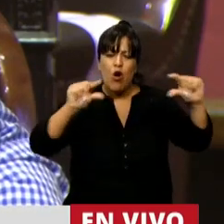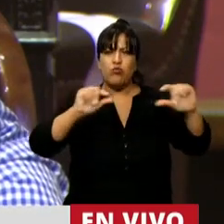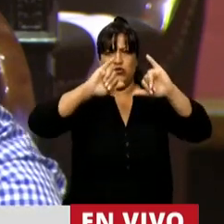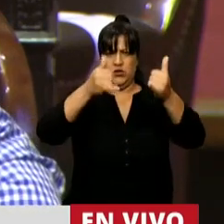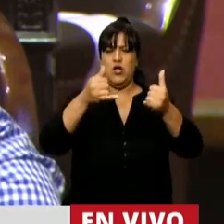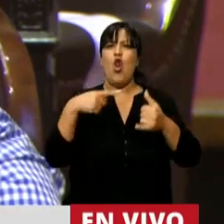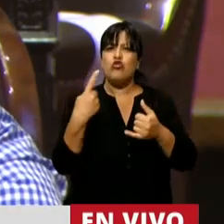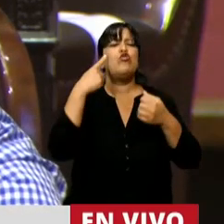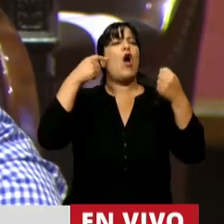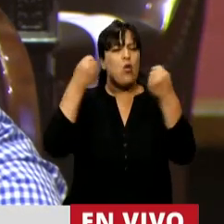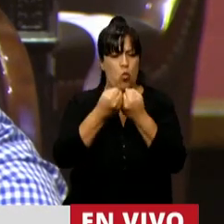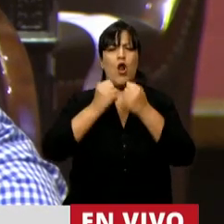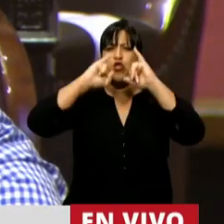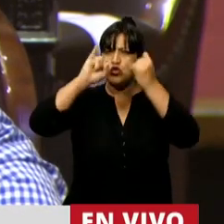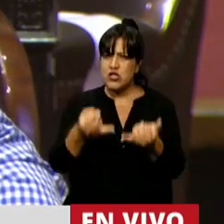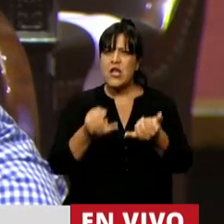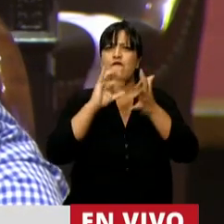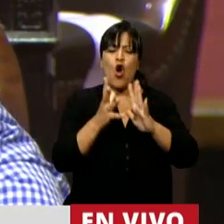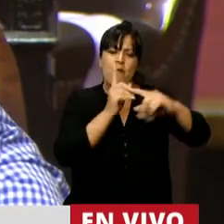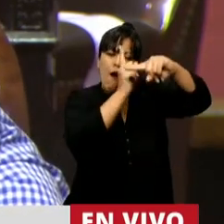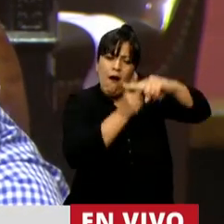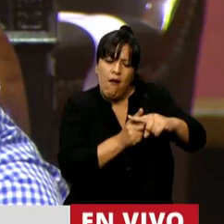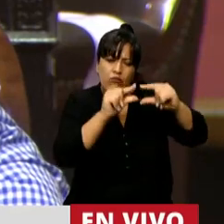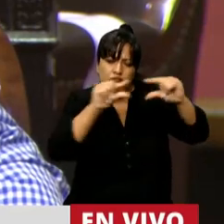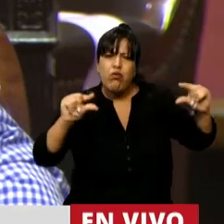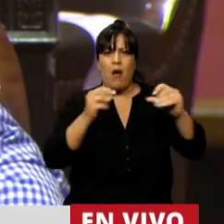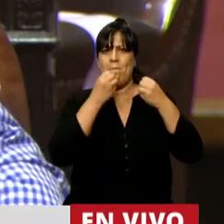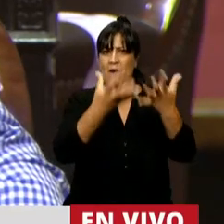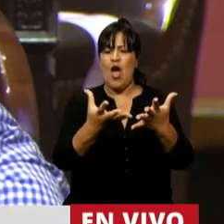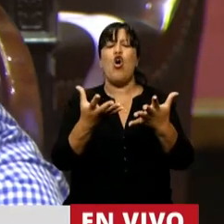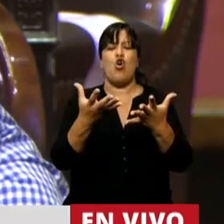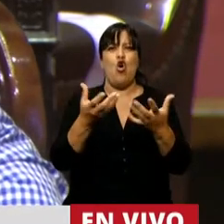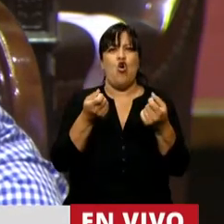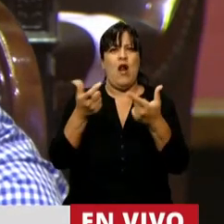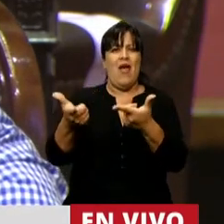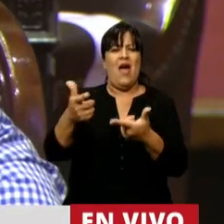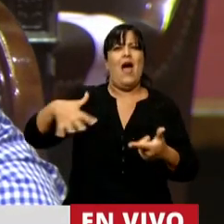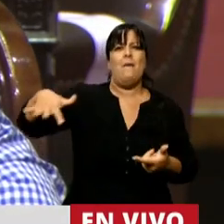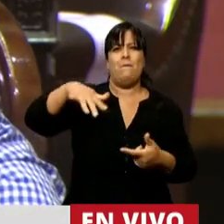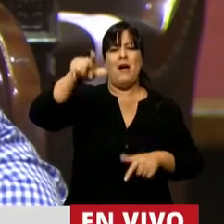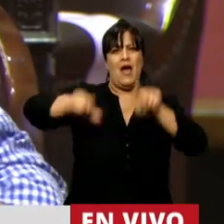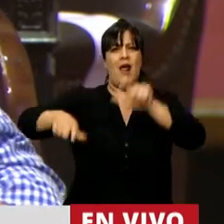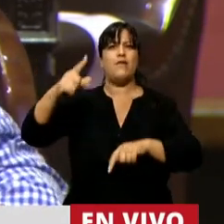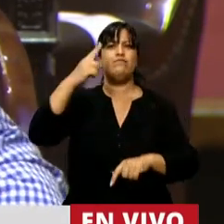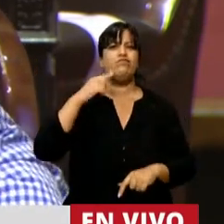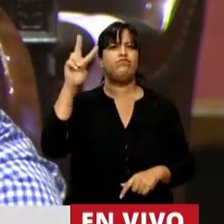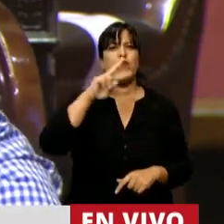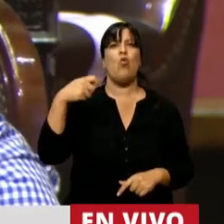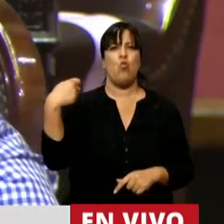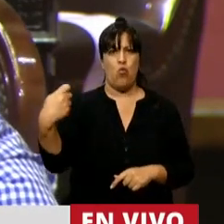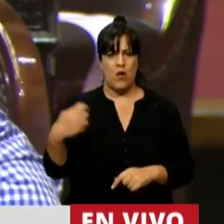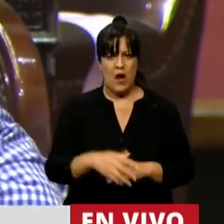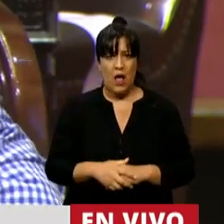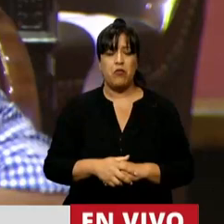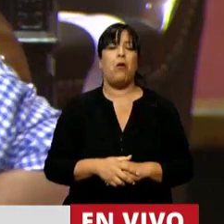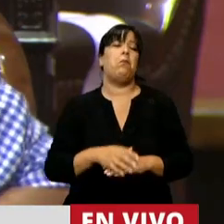bancamos esta fórmula, estamos de acuerdo con esta fórmula que mejora la situación de los jubilados y las jubiladas, más allá que